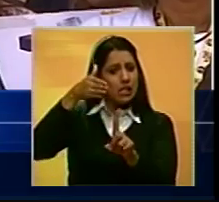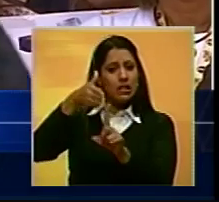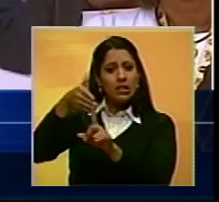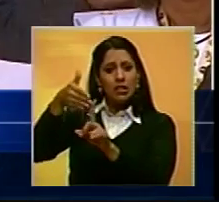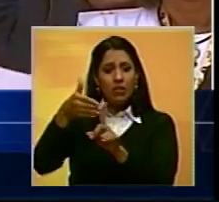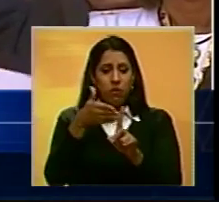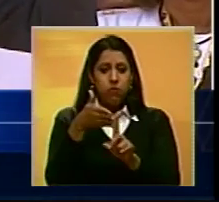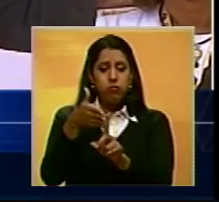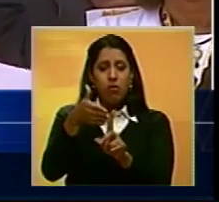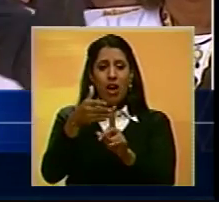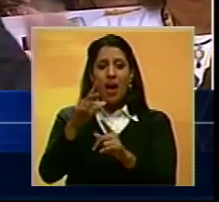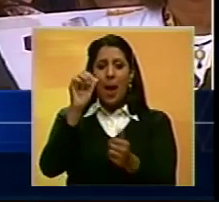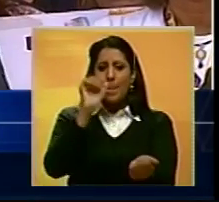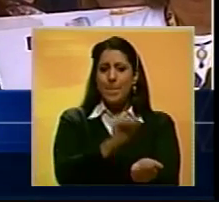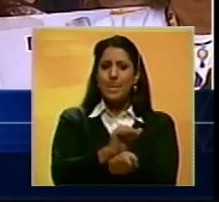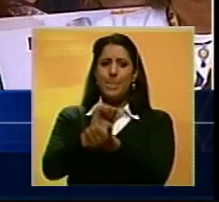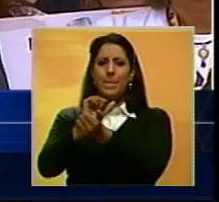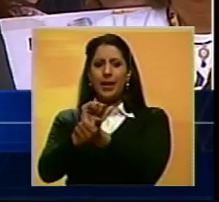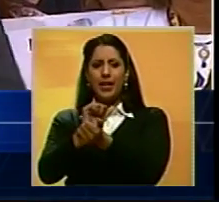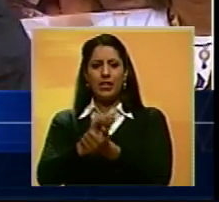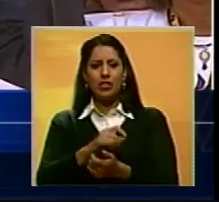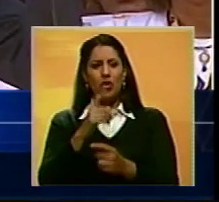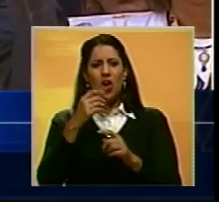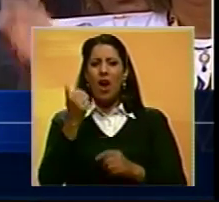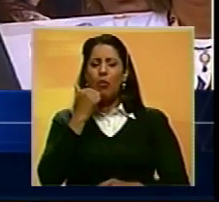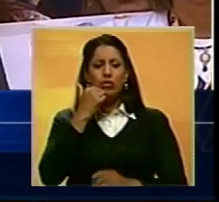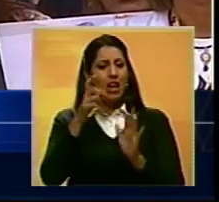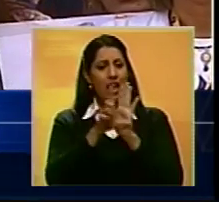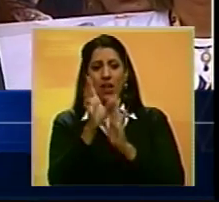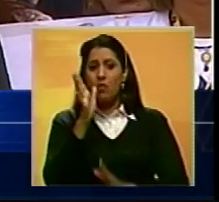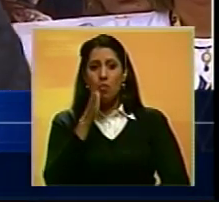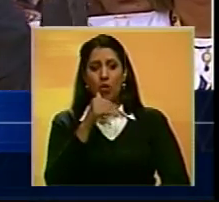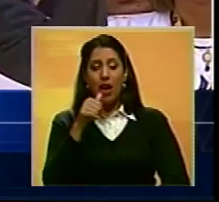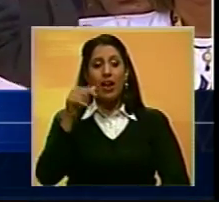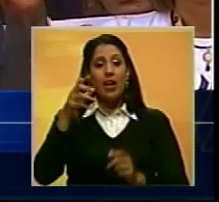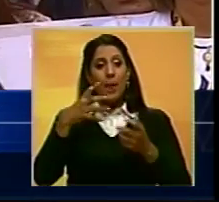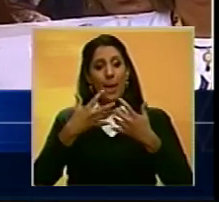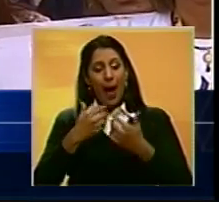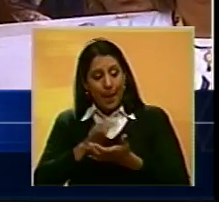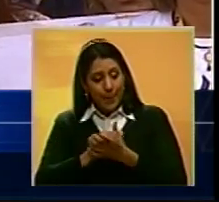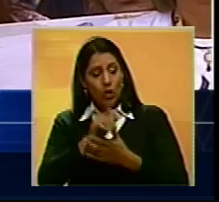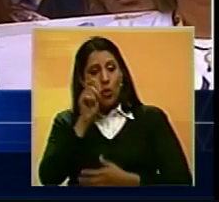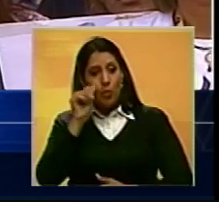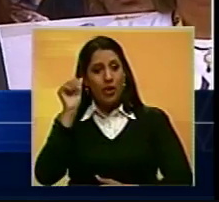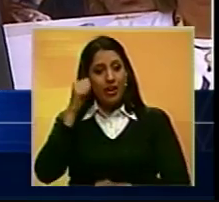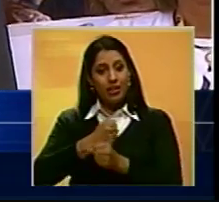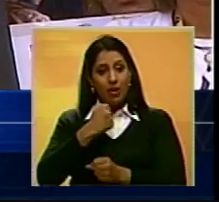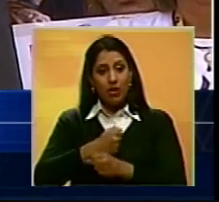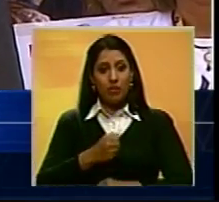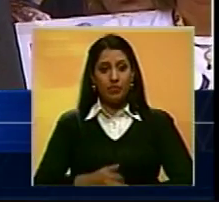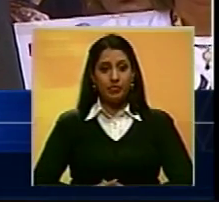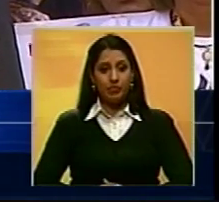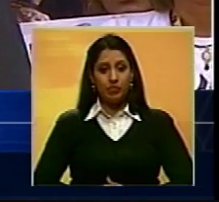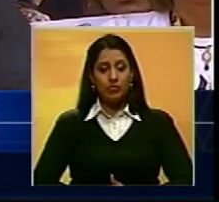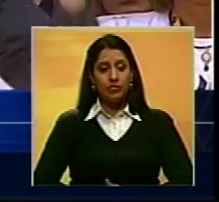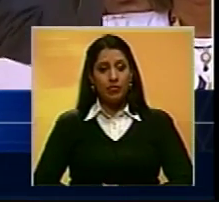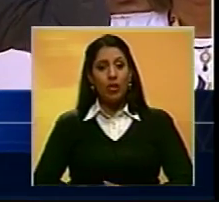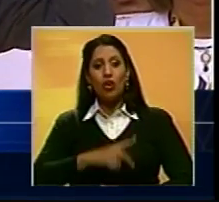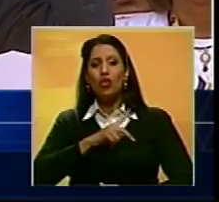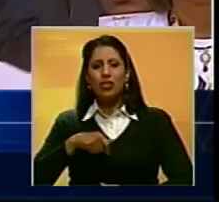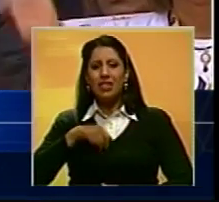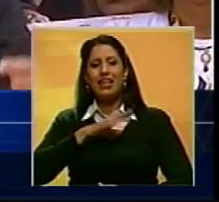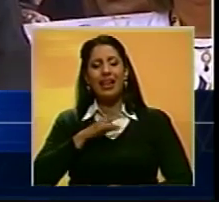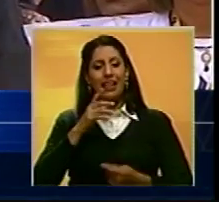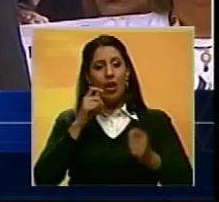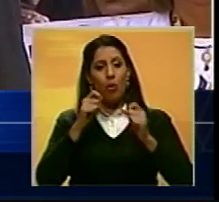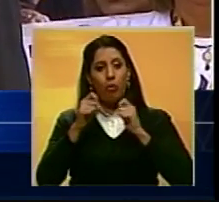persiguiendo y llevándose hasta detenido de manera ilegal a compañeras y a compañeros de trabajo. Hemos tenido los